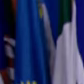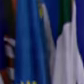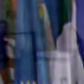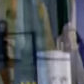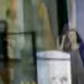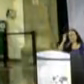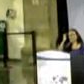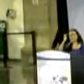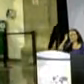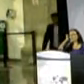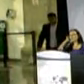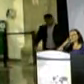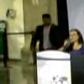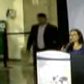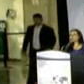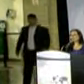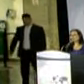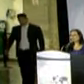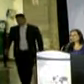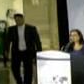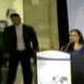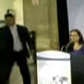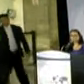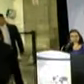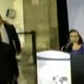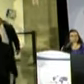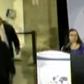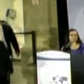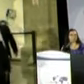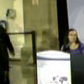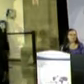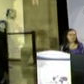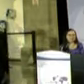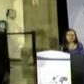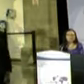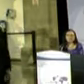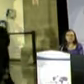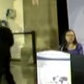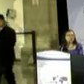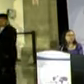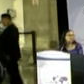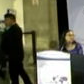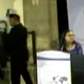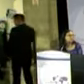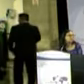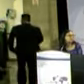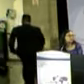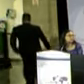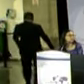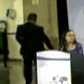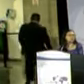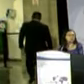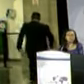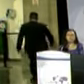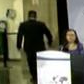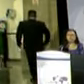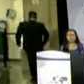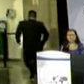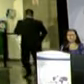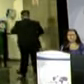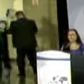Unión. Es muy importante para nuestra región este tema, el tema que se va a abordar en este panel es